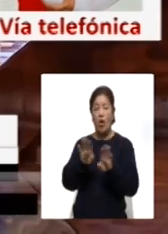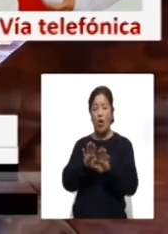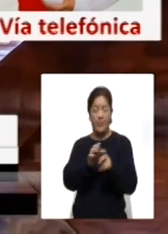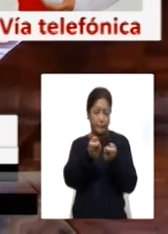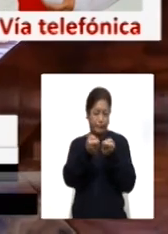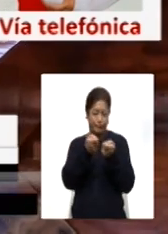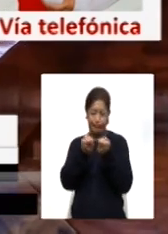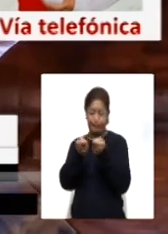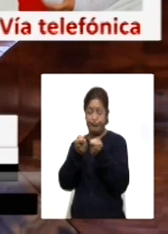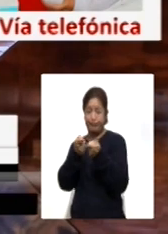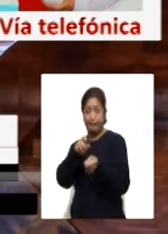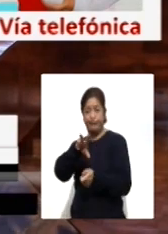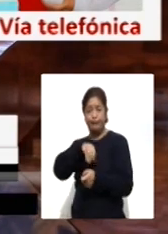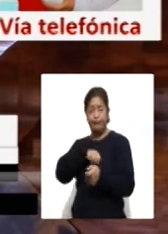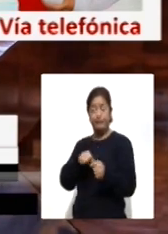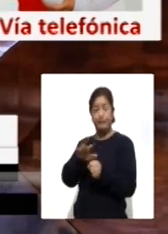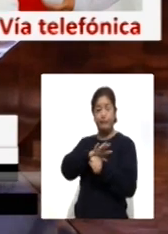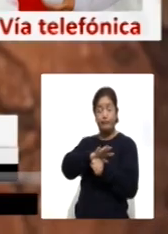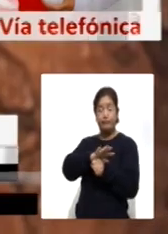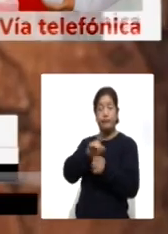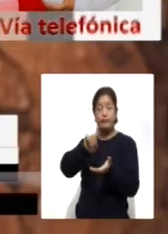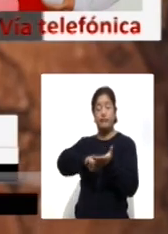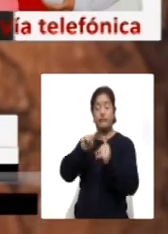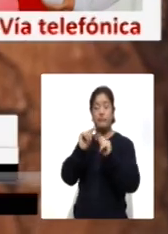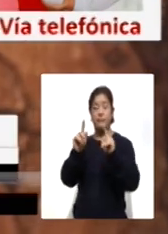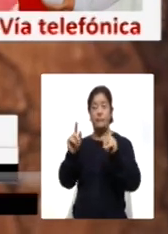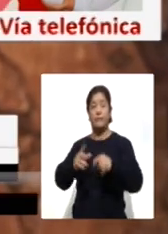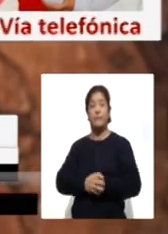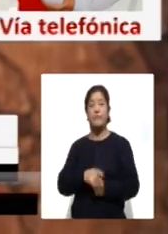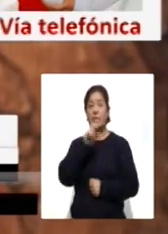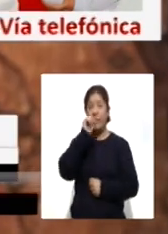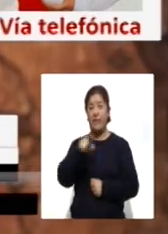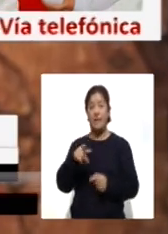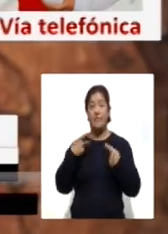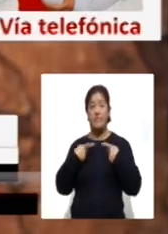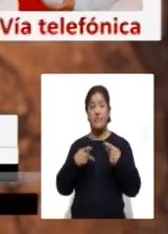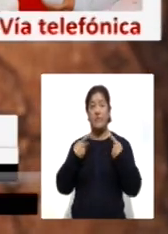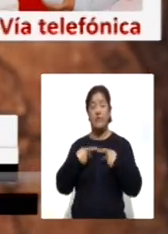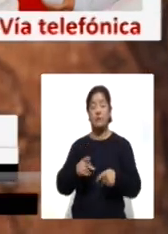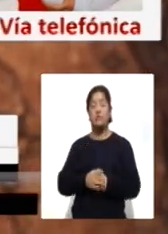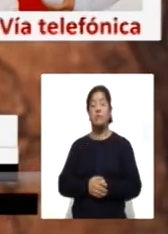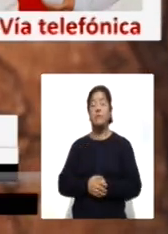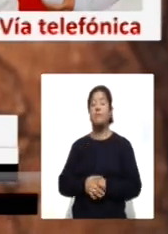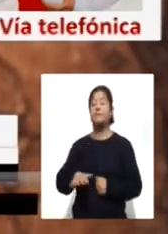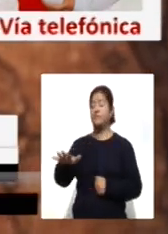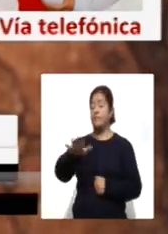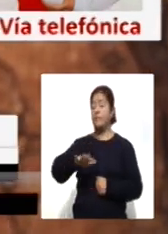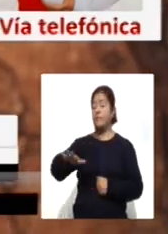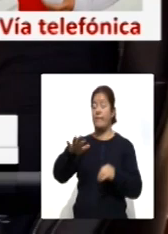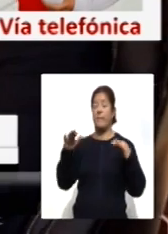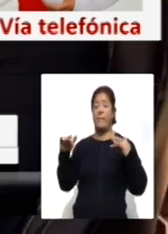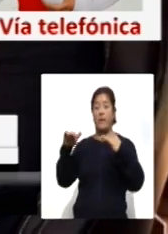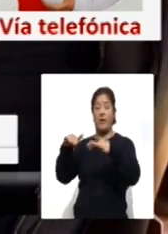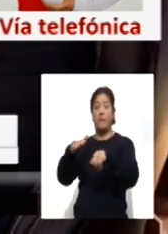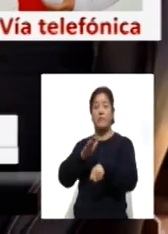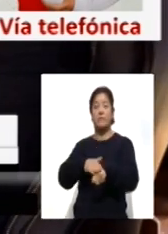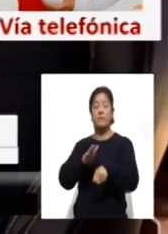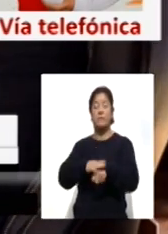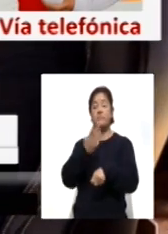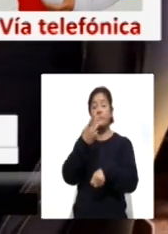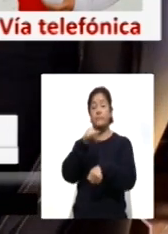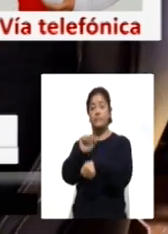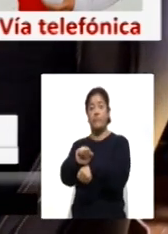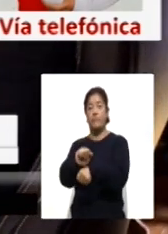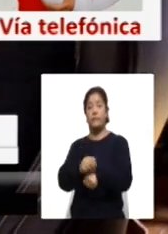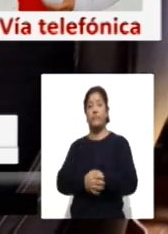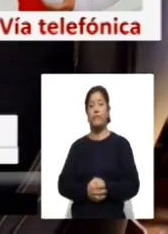el número de contagios de COVID-19 en Tlaxcala, así como el flujo de personas en espacios públicos durante las próximas 3 semanas.